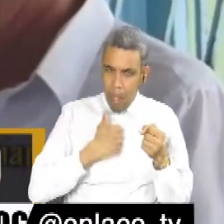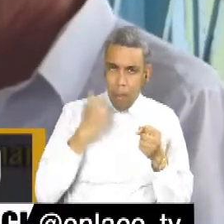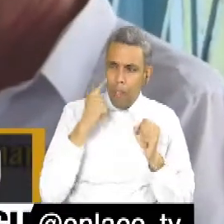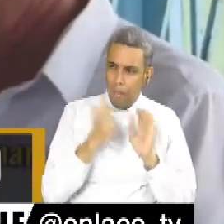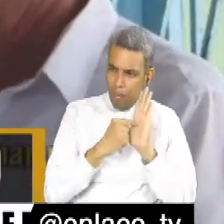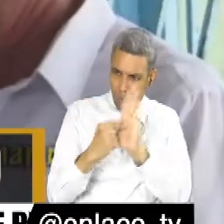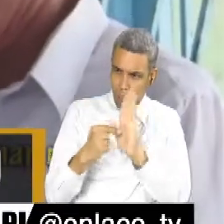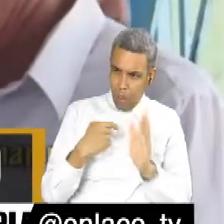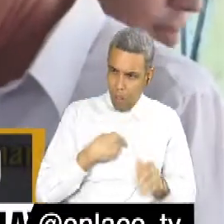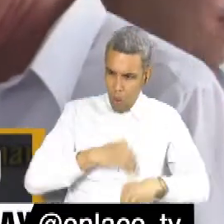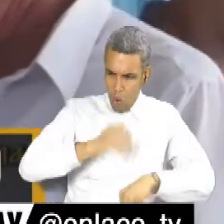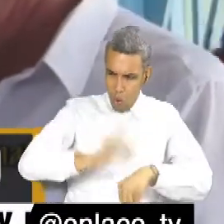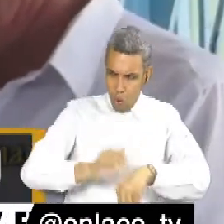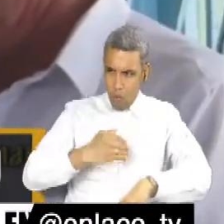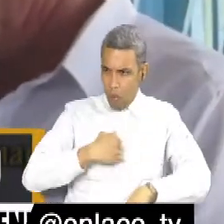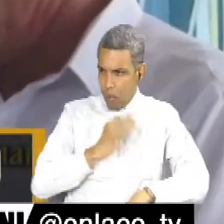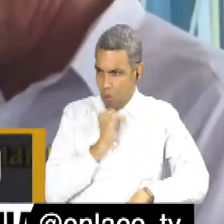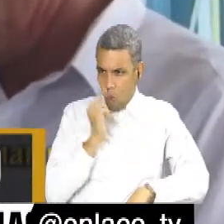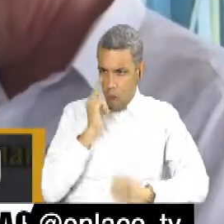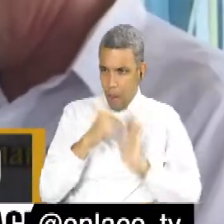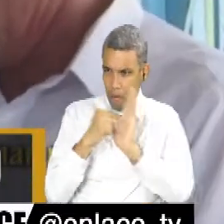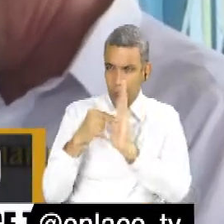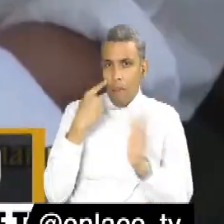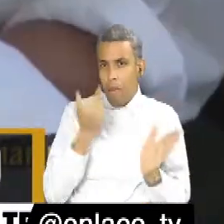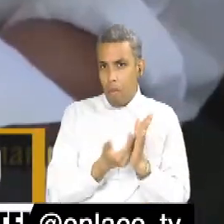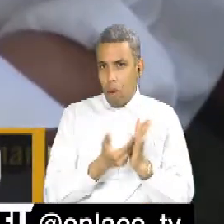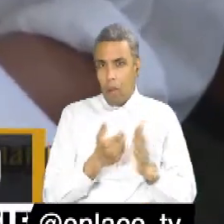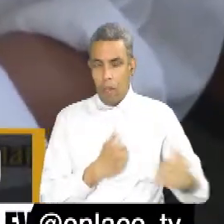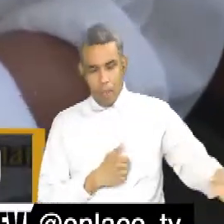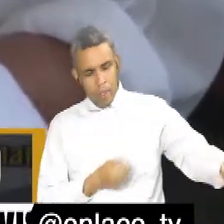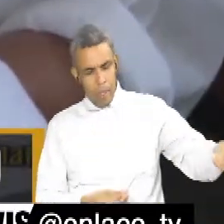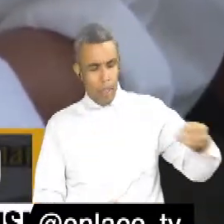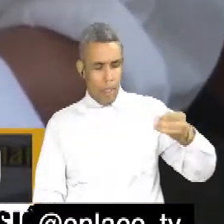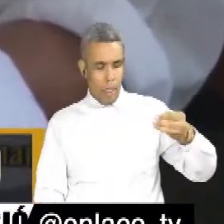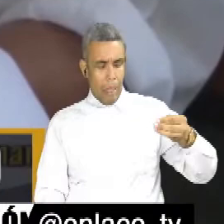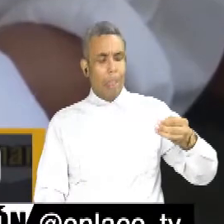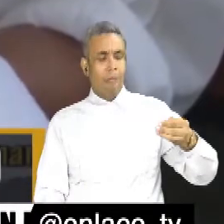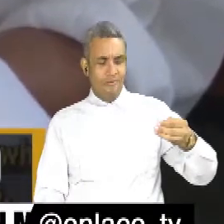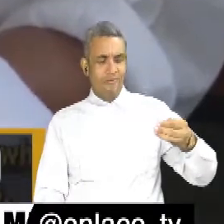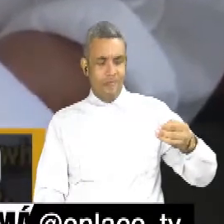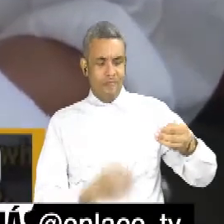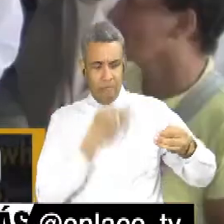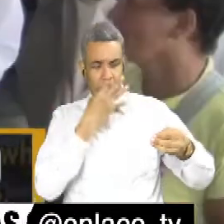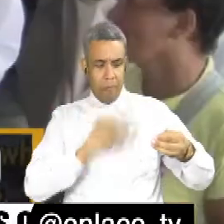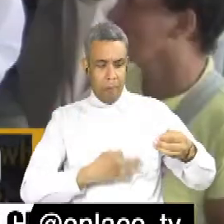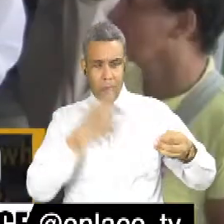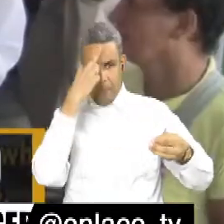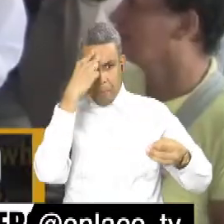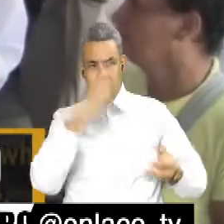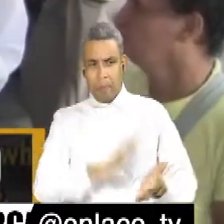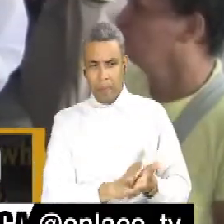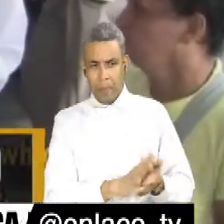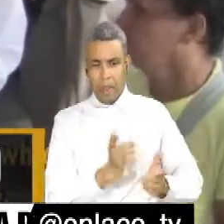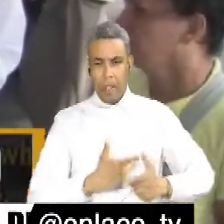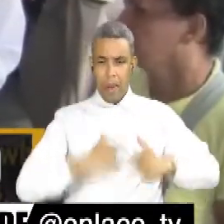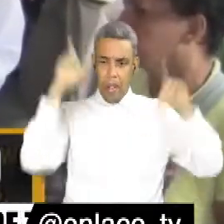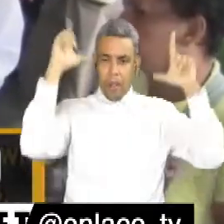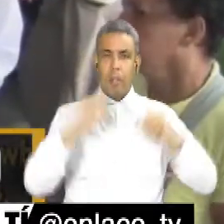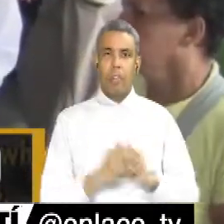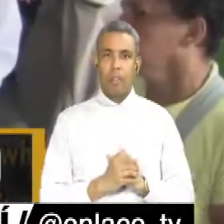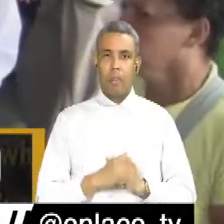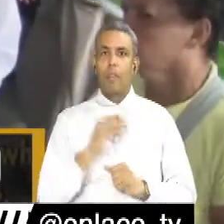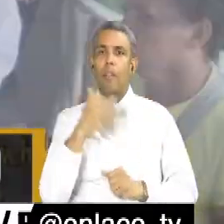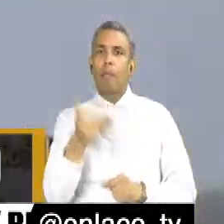salió por fortuna en libertad. Esta vez tenemos que decirle al pueblo colombiano que fueron